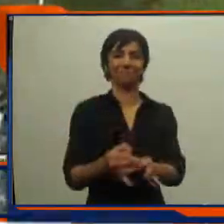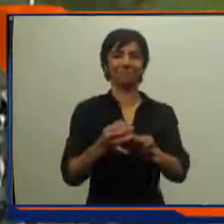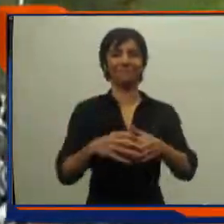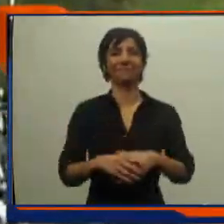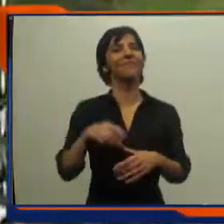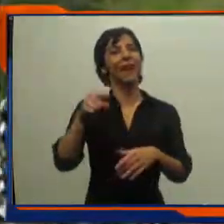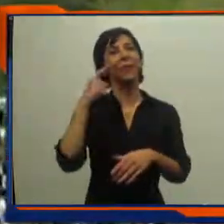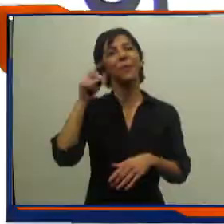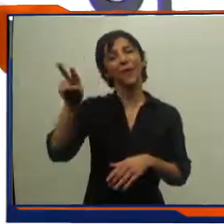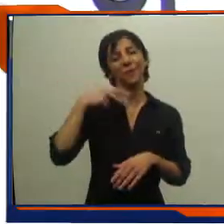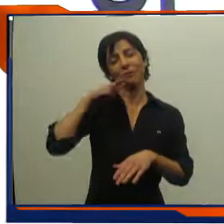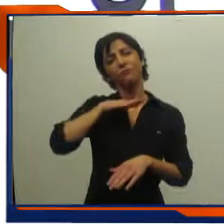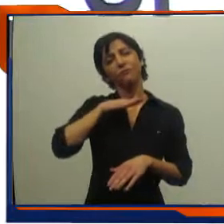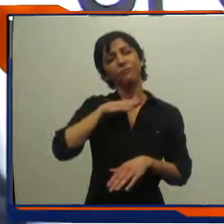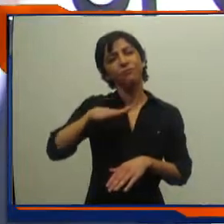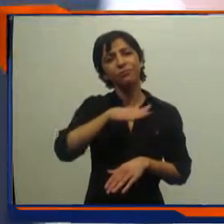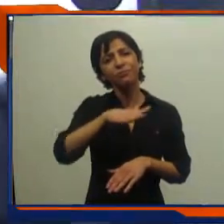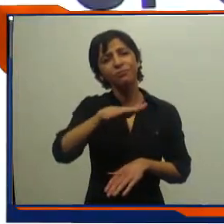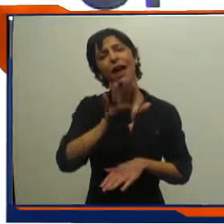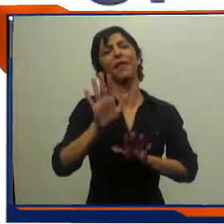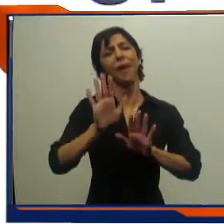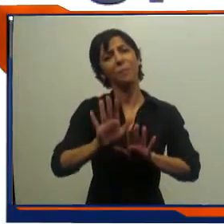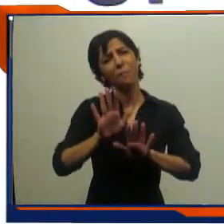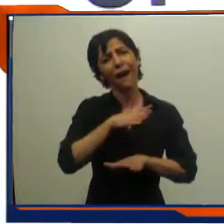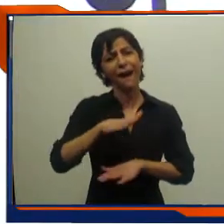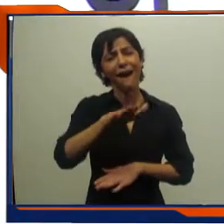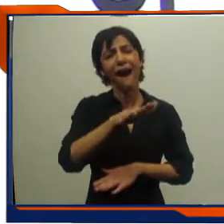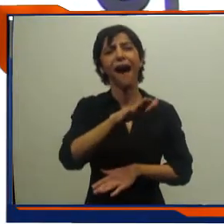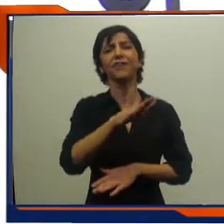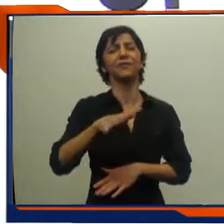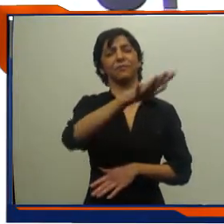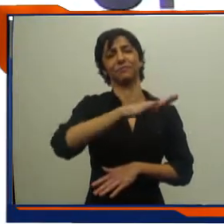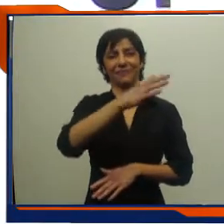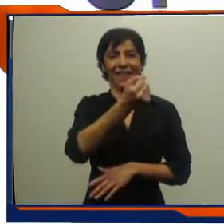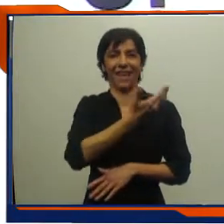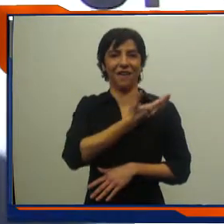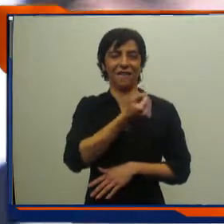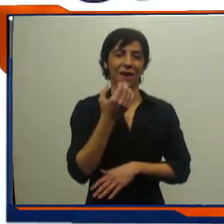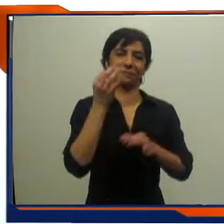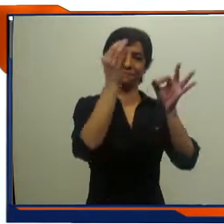predio de la AFA, donde nuestros 23 gladiadores pisaban suelo argentino.